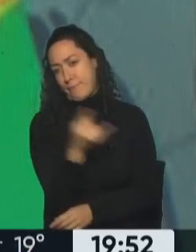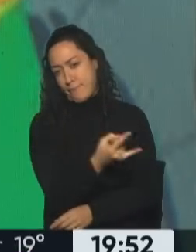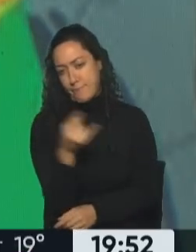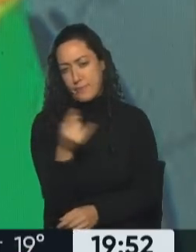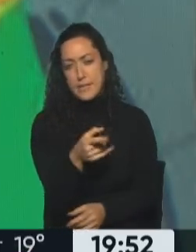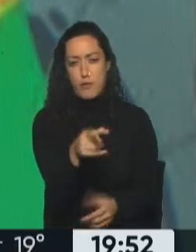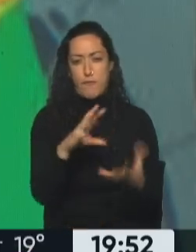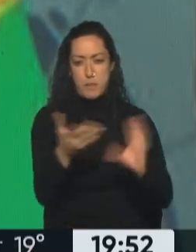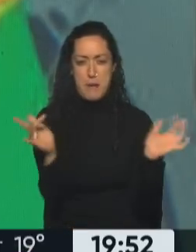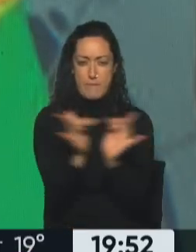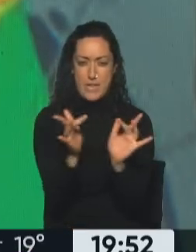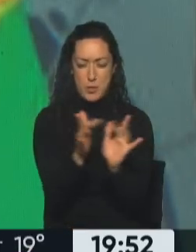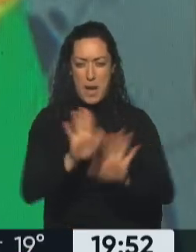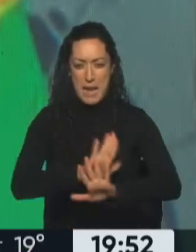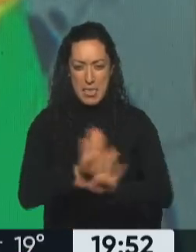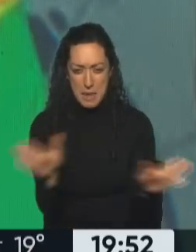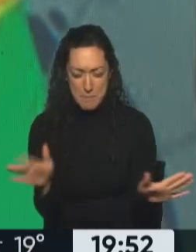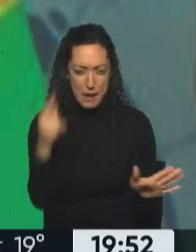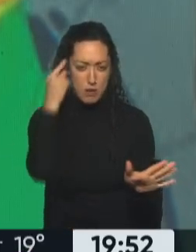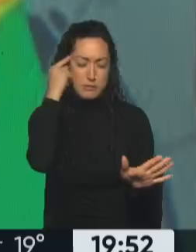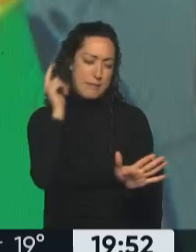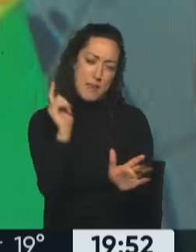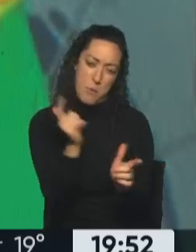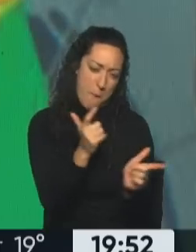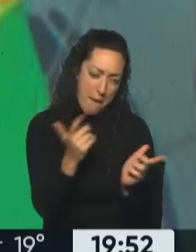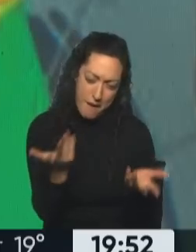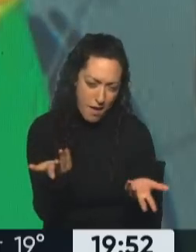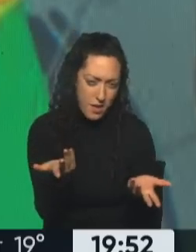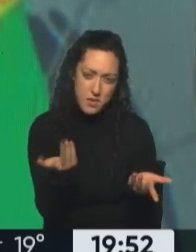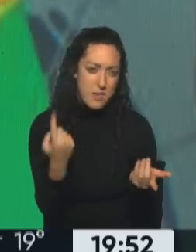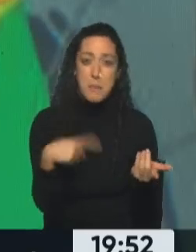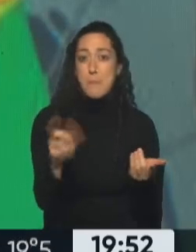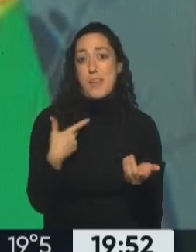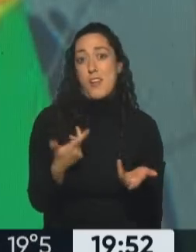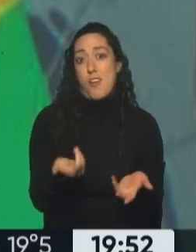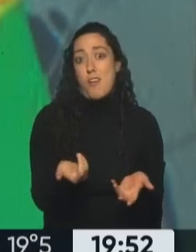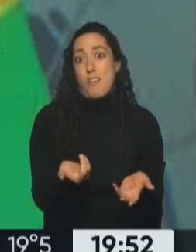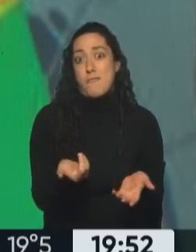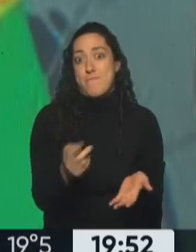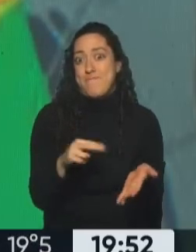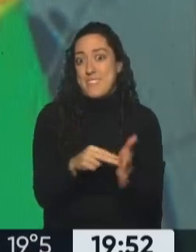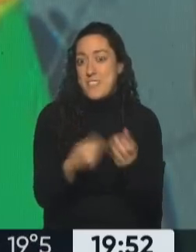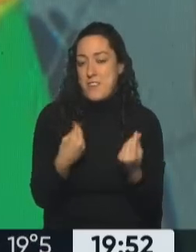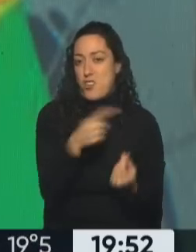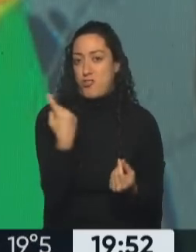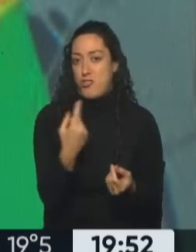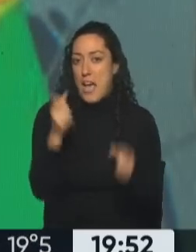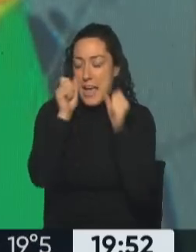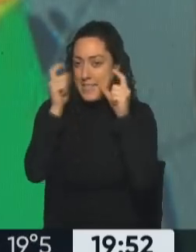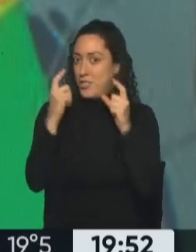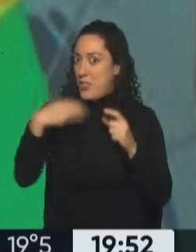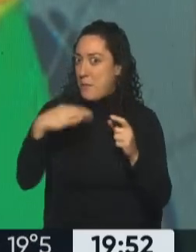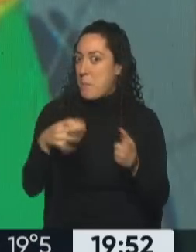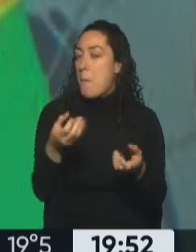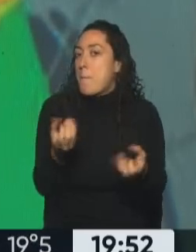programa de inteligencia artificial que no tiene conciencia, pero sí nos da la pauta de que tenemos que prestar atención porque los niveles